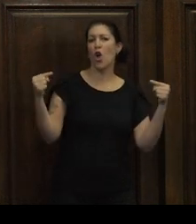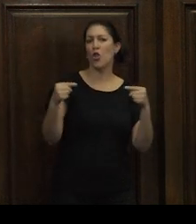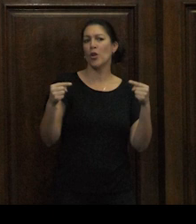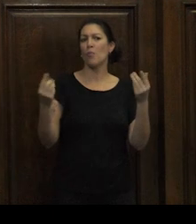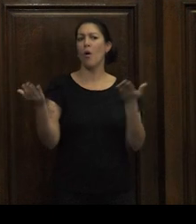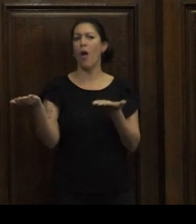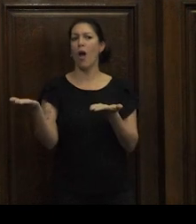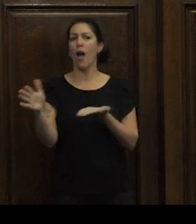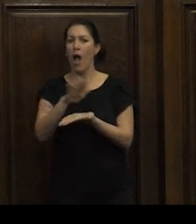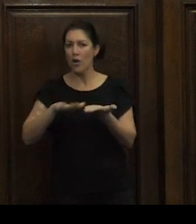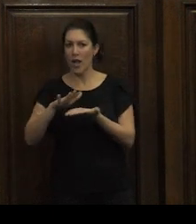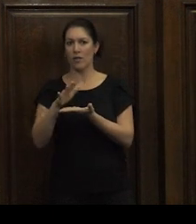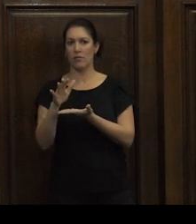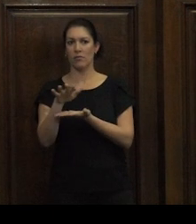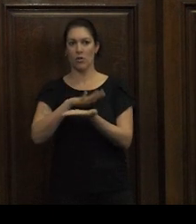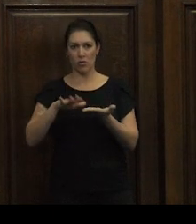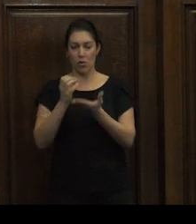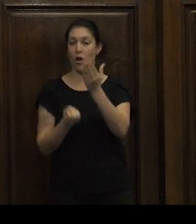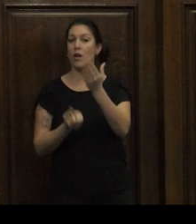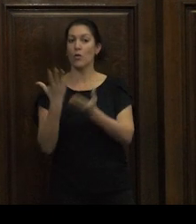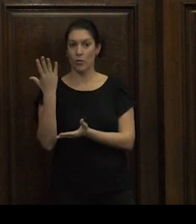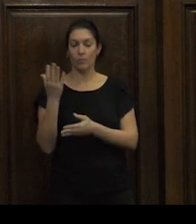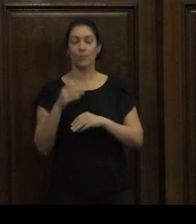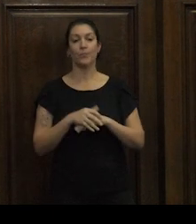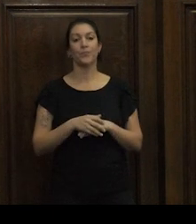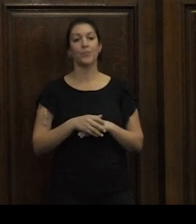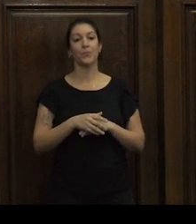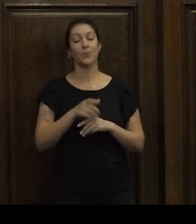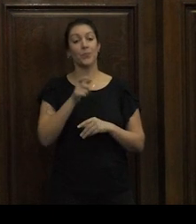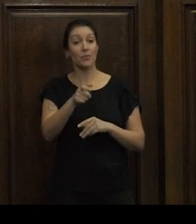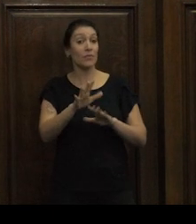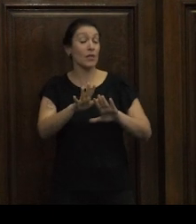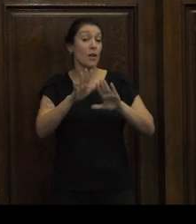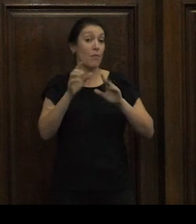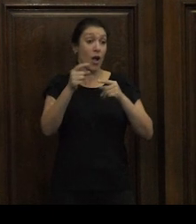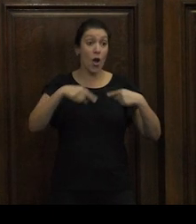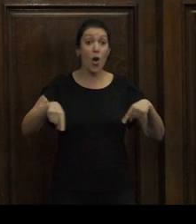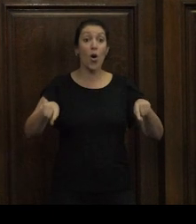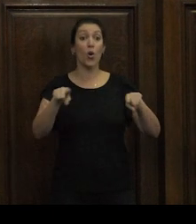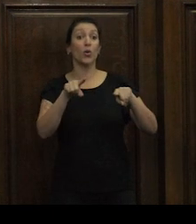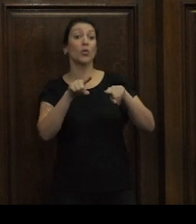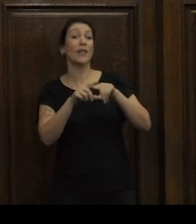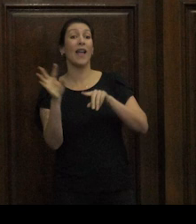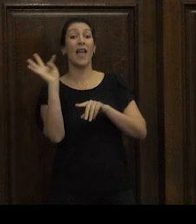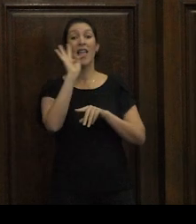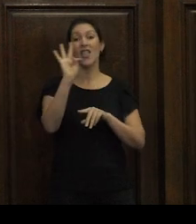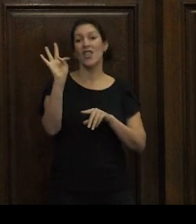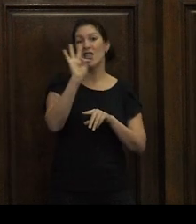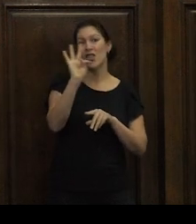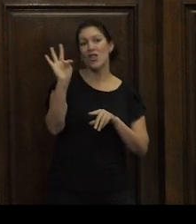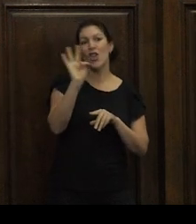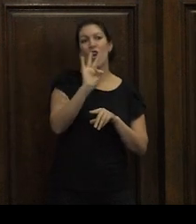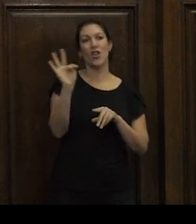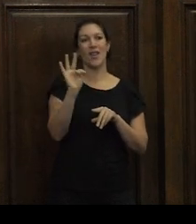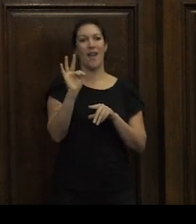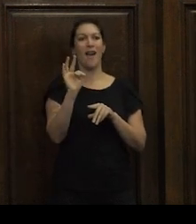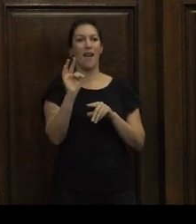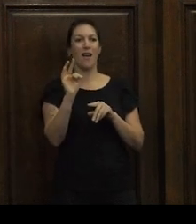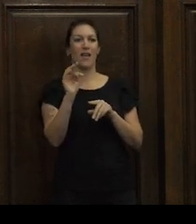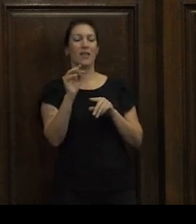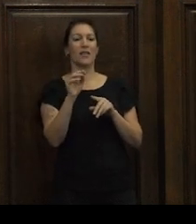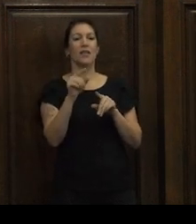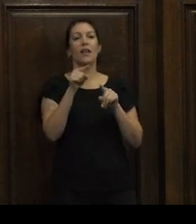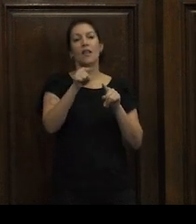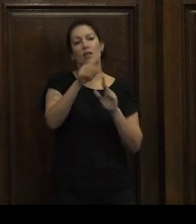panorama contemporáneo. La referencia que más resuena probablemente sea las teorías de Michel Foucault sobre las sociedades